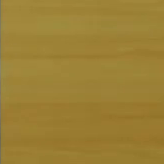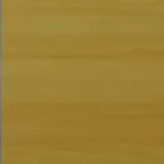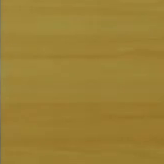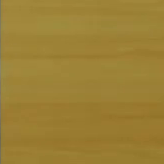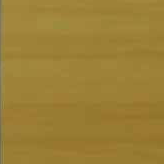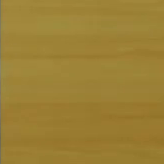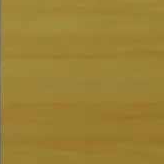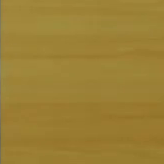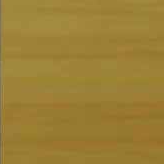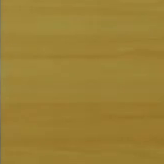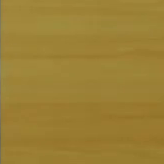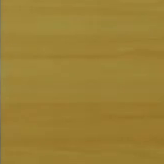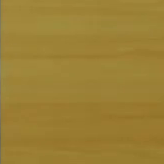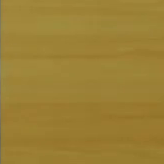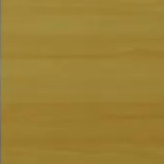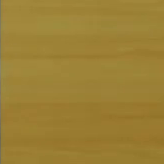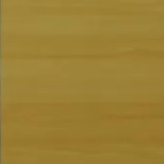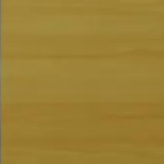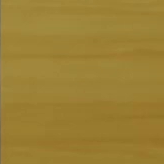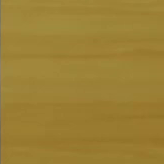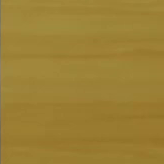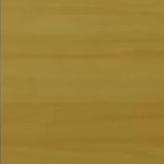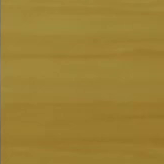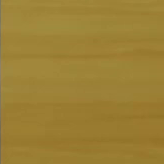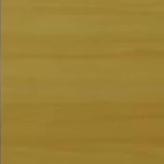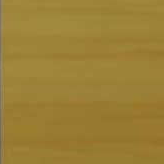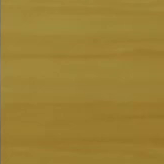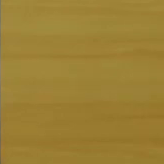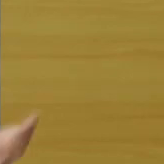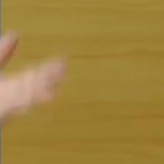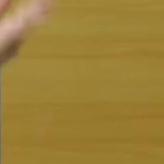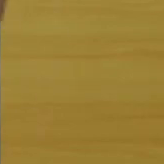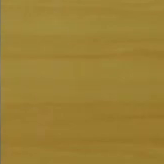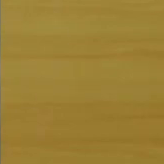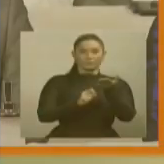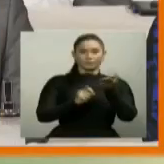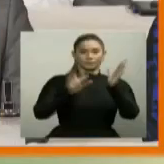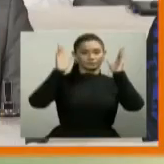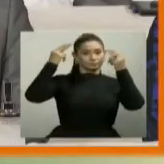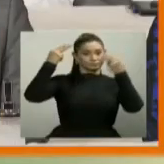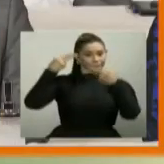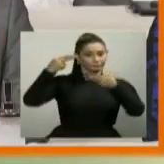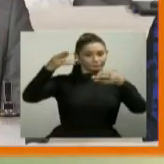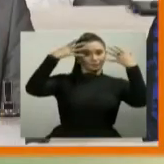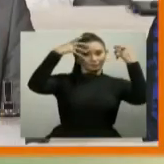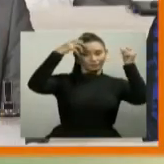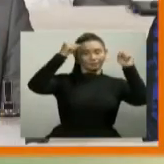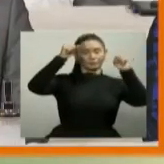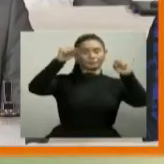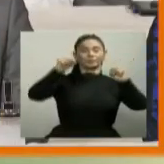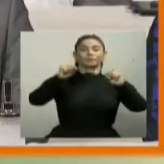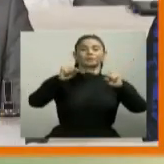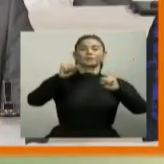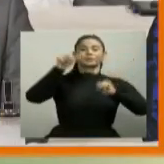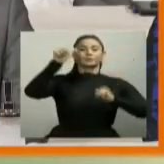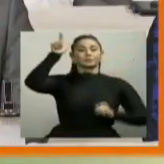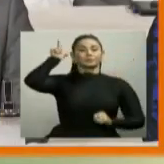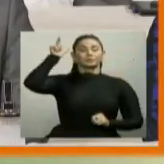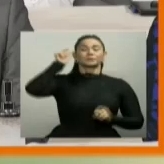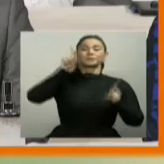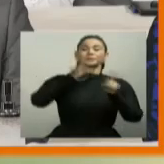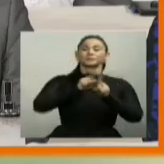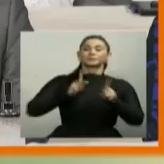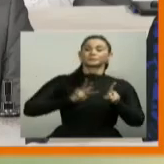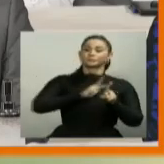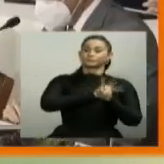las posibles consecuencias que tenga un ciudadano o de manera masiva muchos ciudadanos dominicanos con la aplicación de una